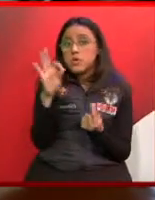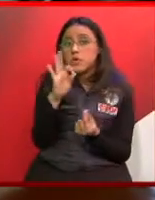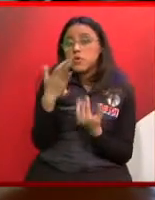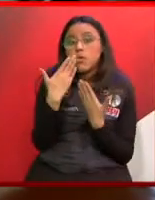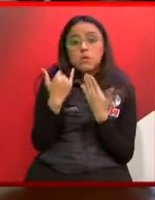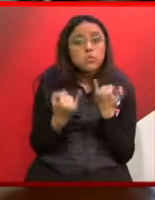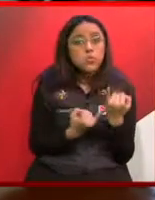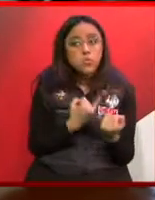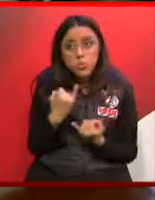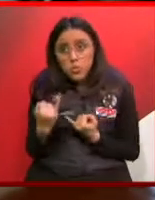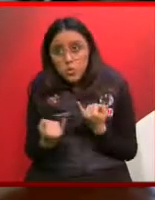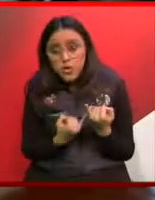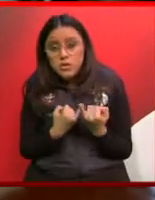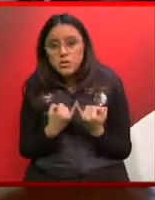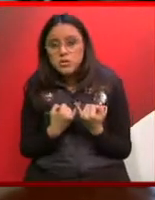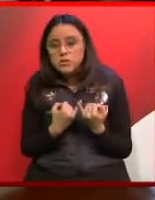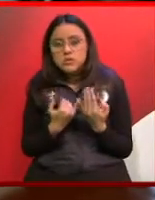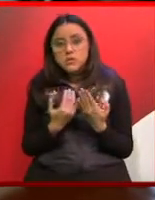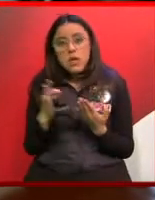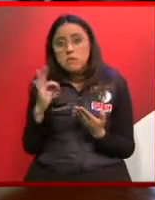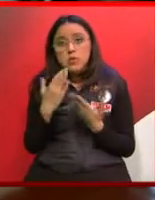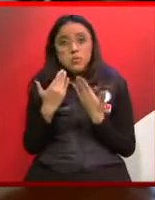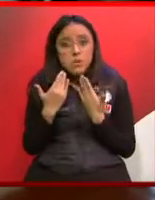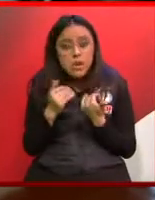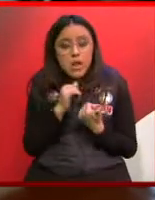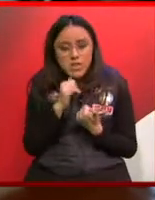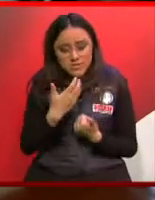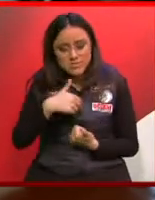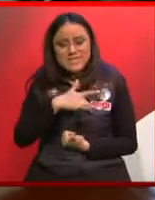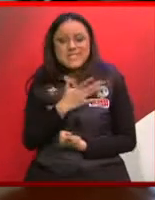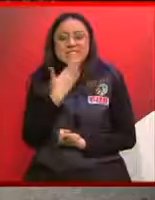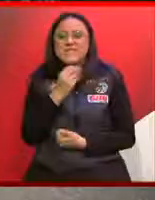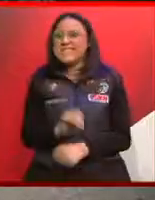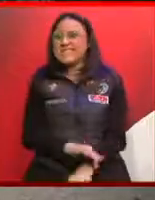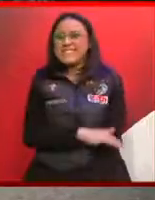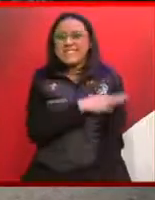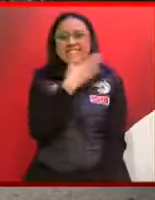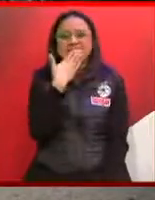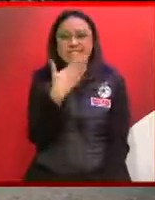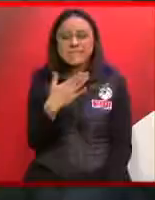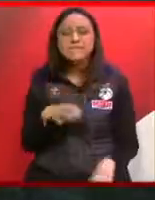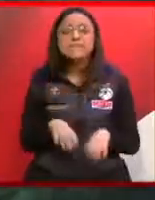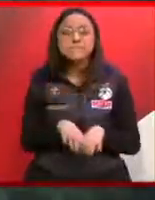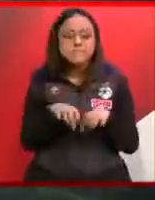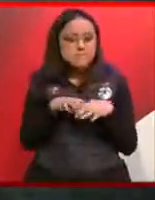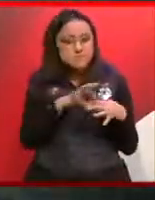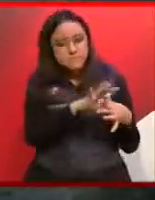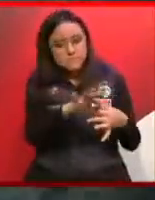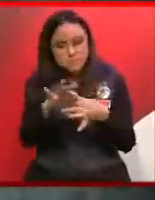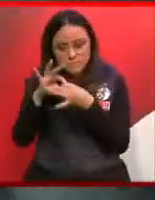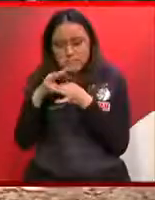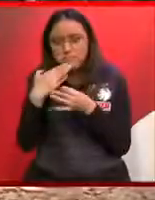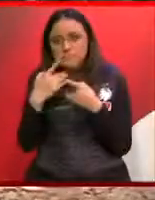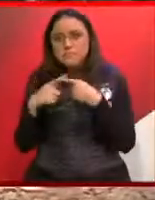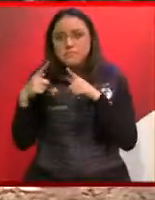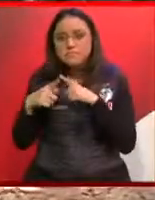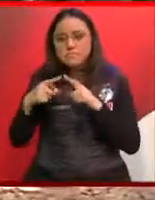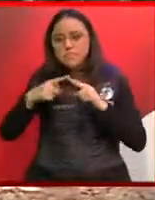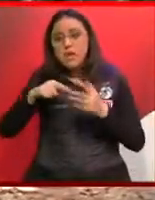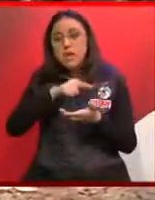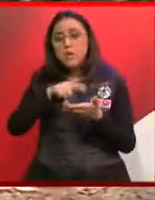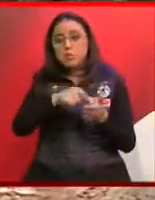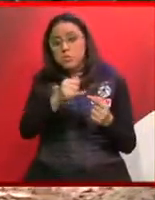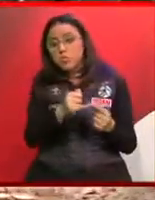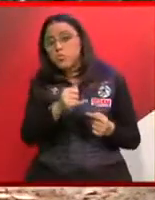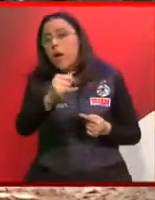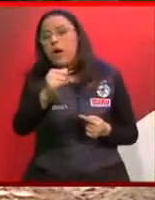tener juguetes si no era por este programa. Es algo para nosotros es muy emocional. Con el apoyo de este gran aliado, las grandes distancias no serán